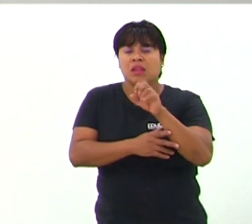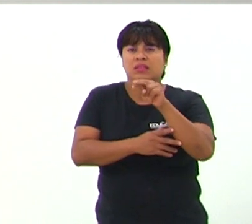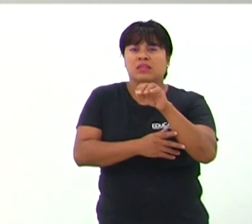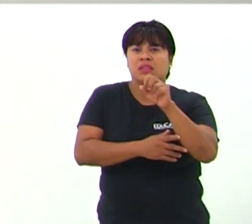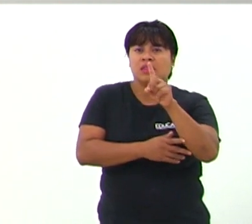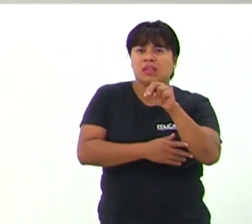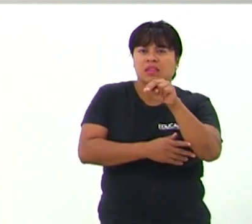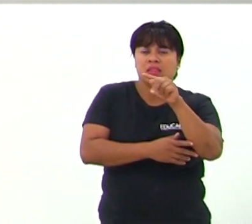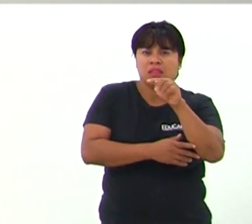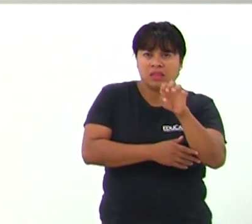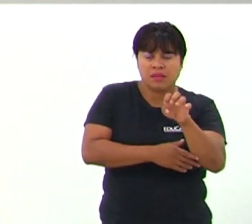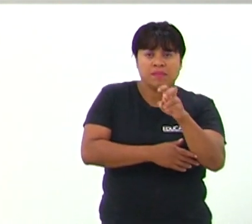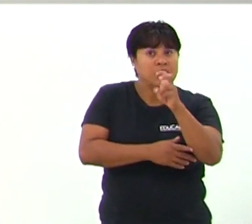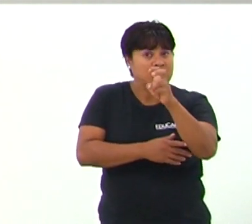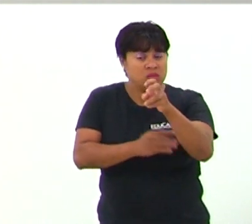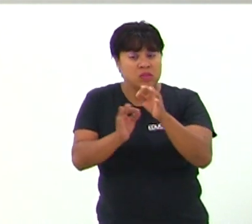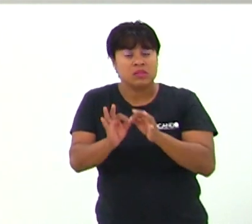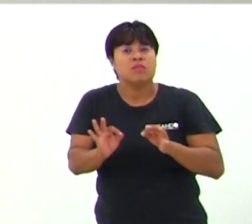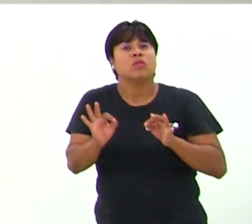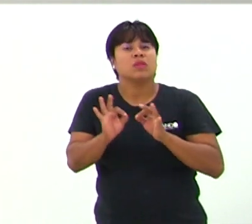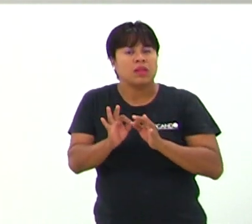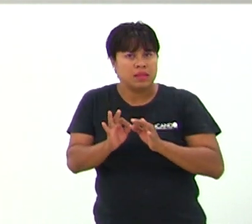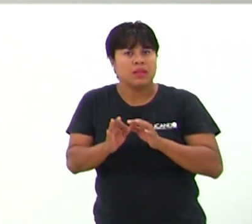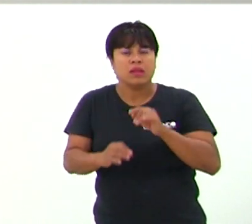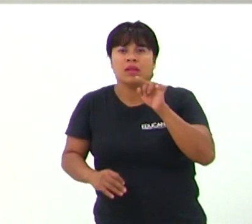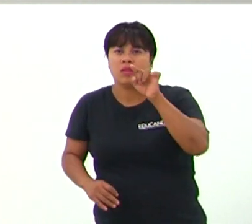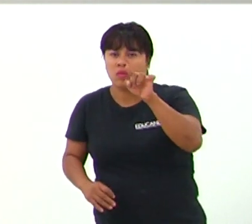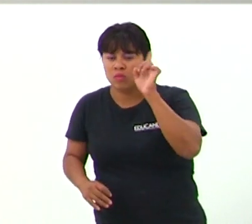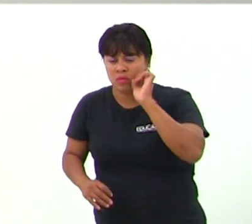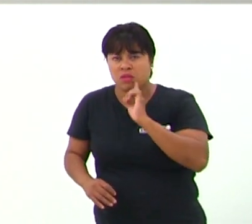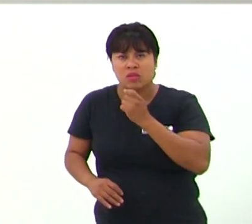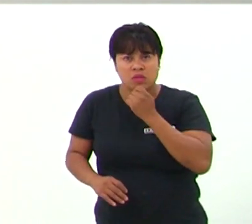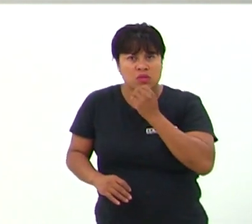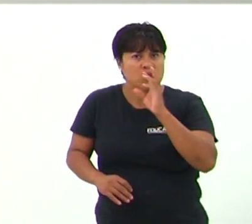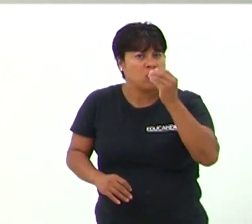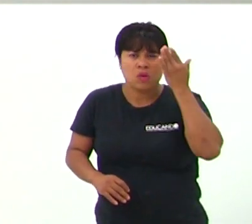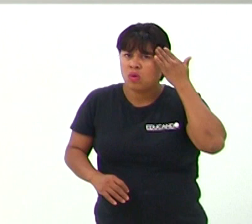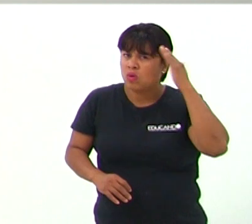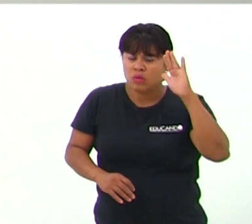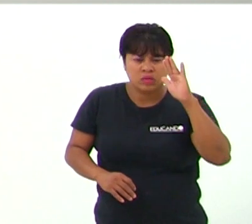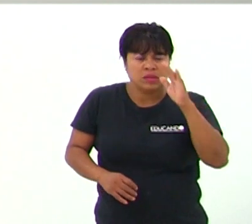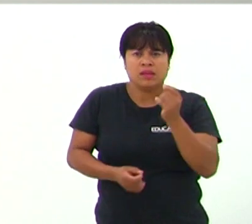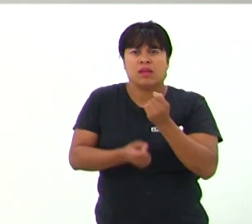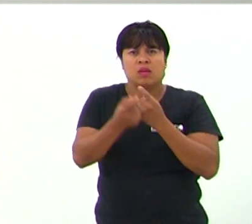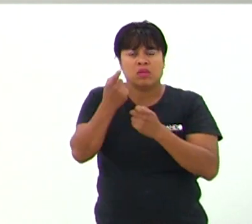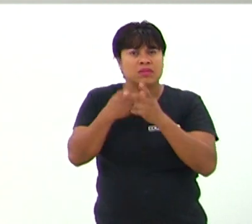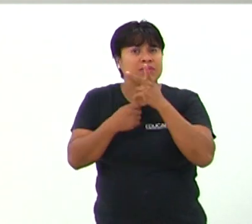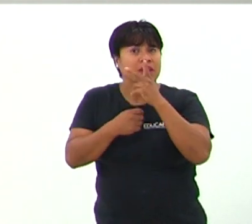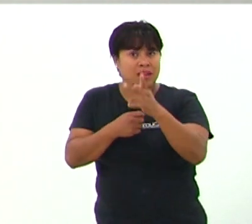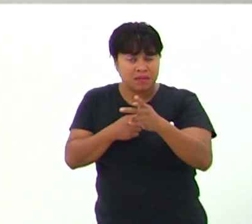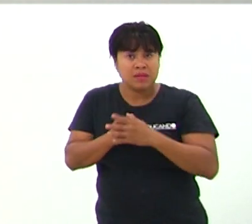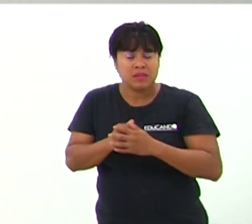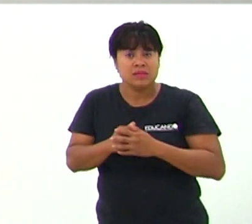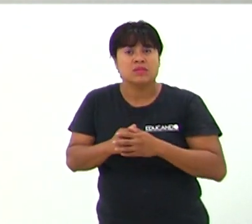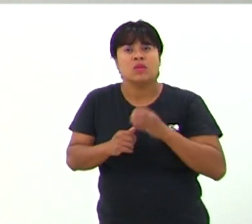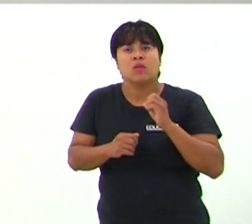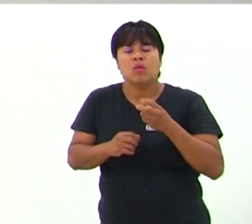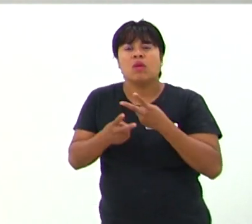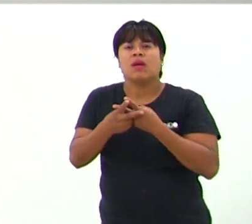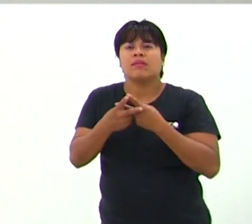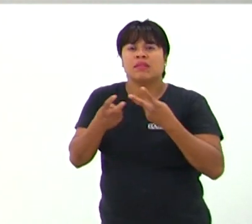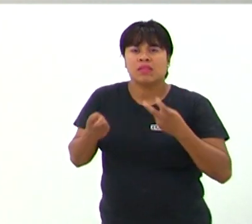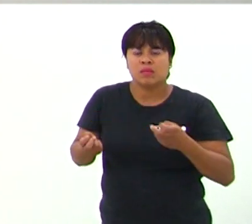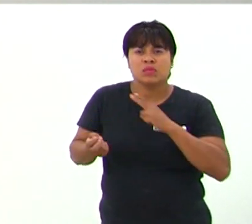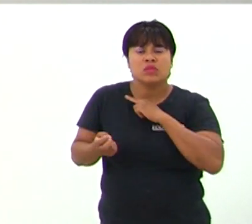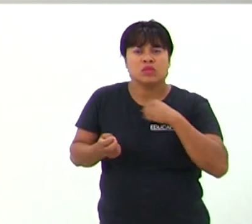intrascendente. Es importante que si tú, niño o niña, no conoces algunas de las palabras o de los adjetivos